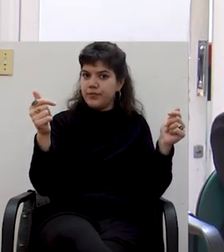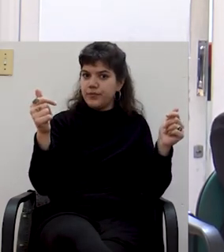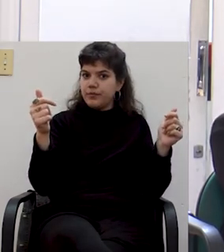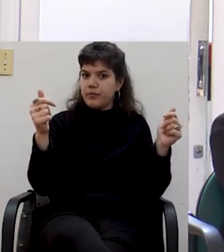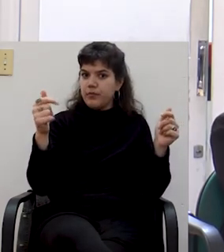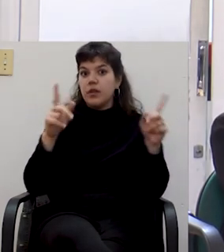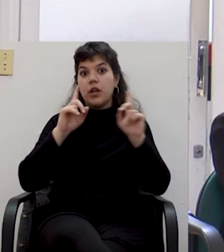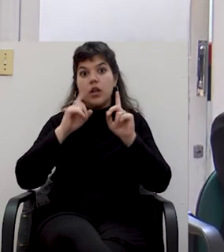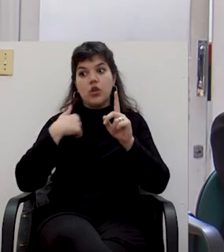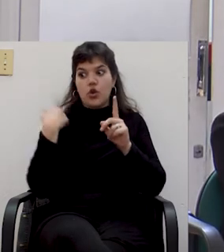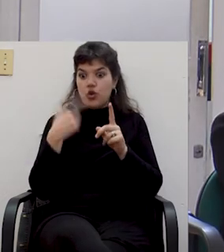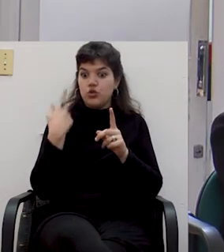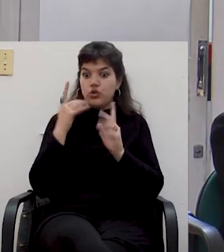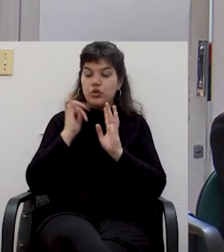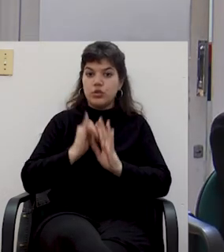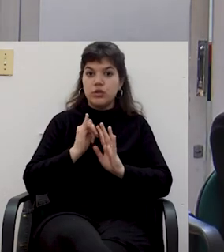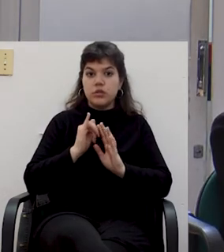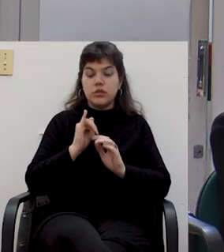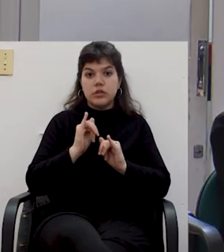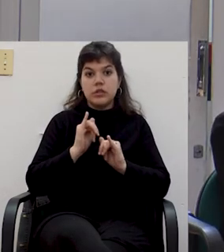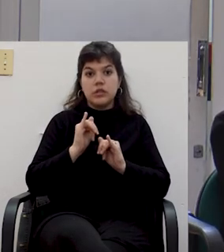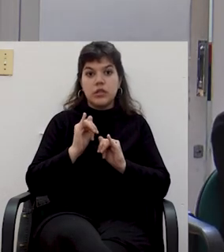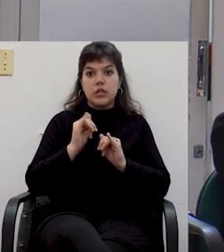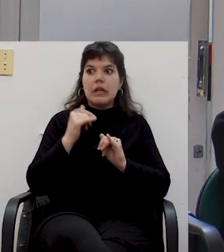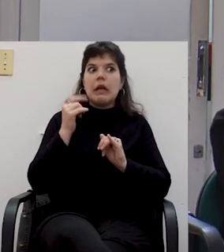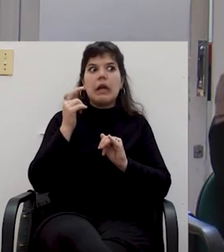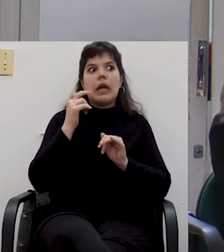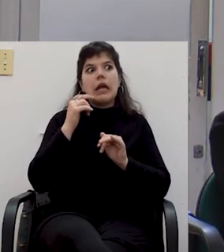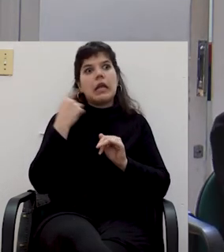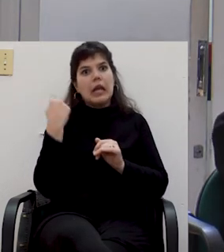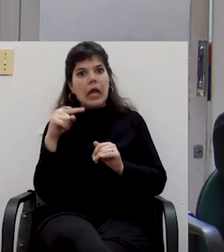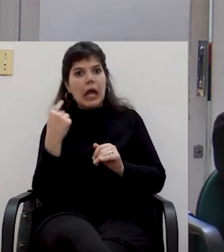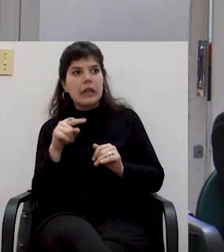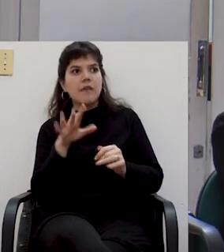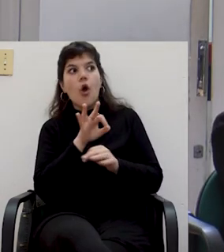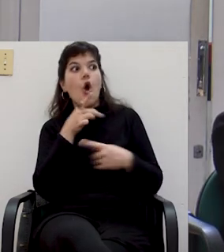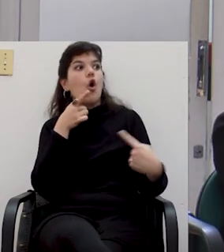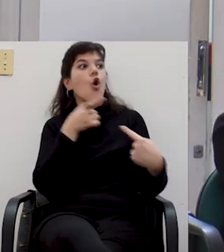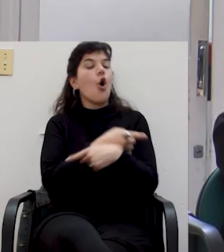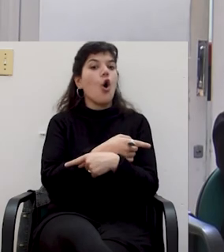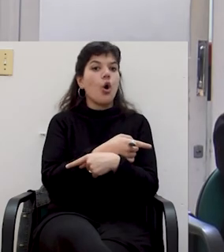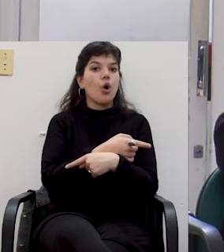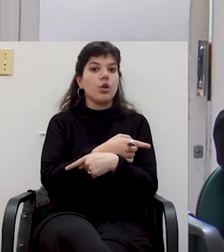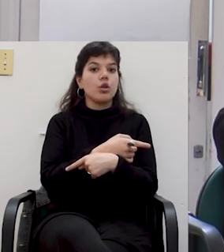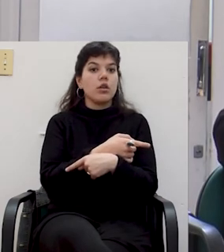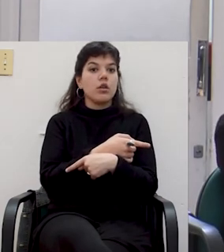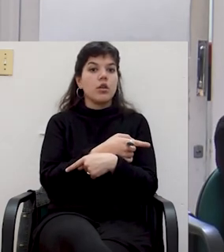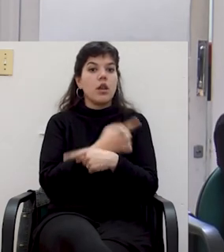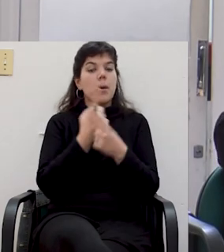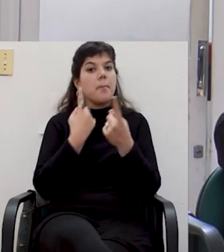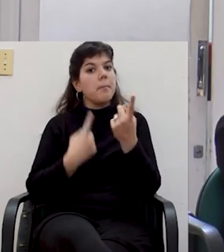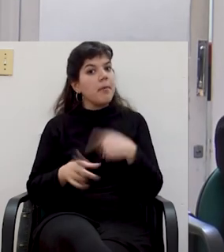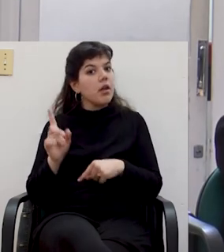estamos repercutiendo de una manera negativa y contra poder, podríamos decirlo,